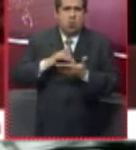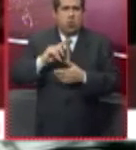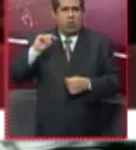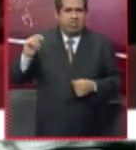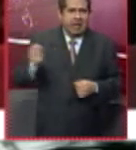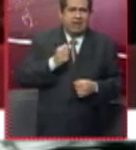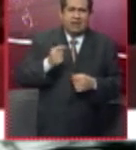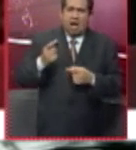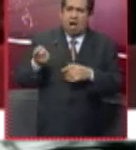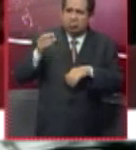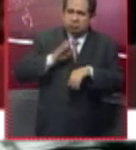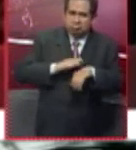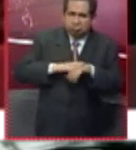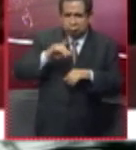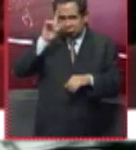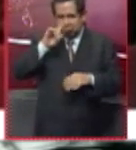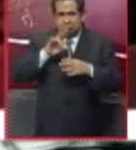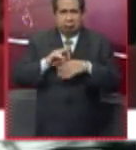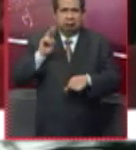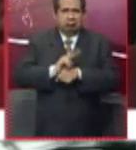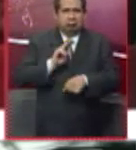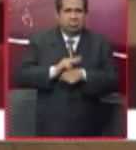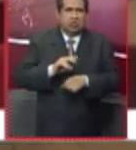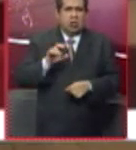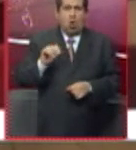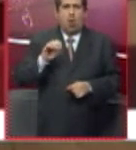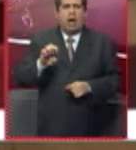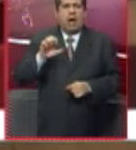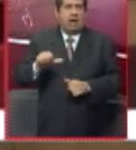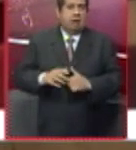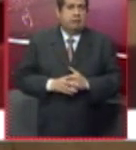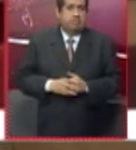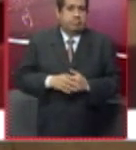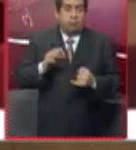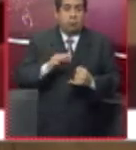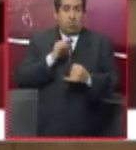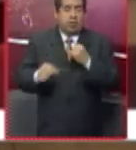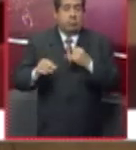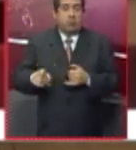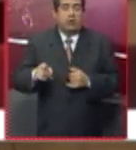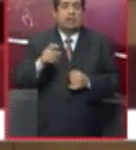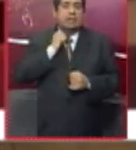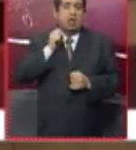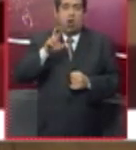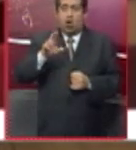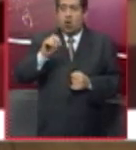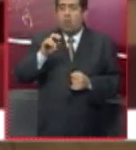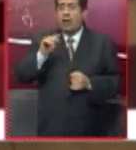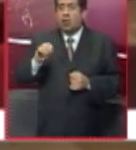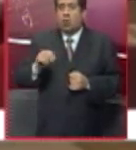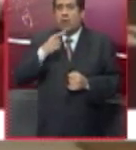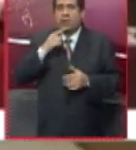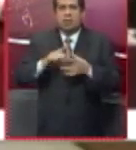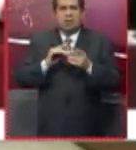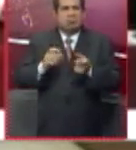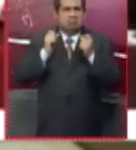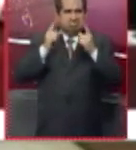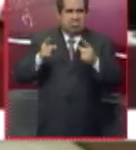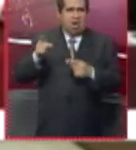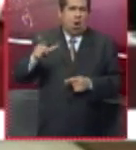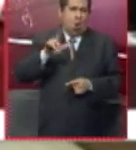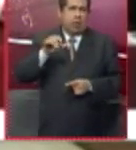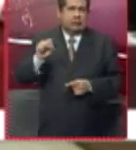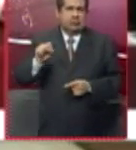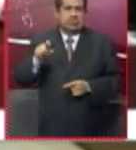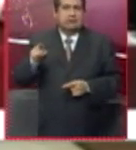técnica y la observancia electoral de la organización. Finalmente, el senador Roberto Gil Suart reconoció ante Luis Almagro